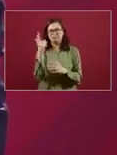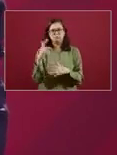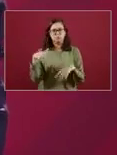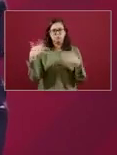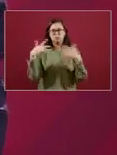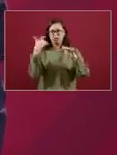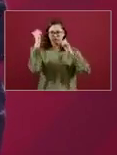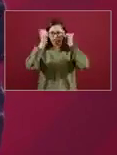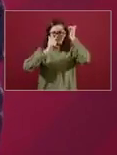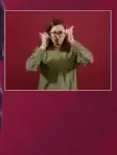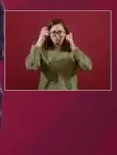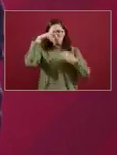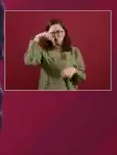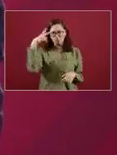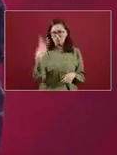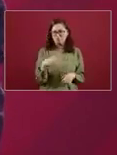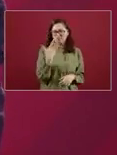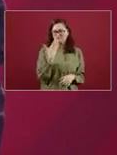antropólogos mexicanos,